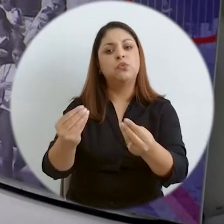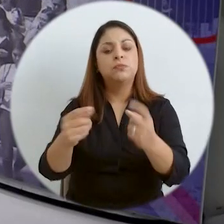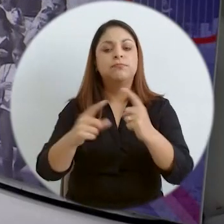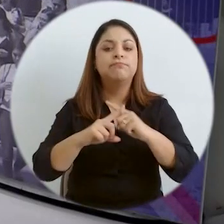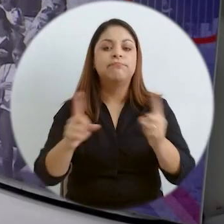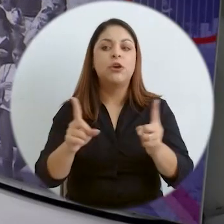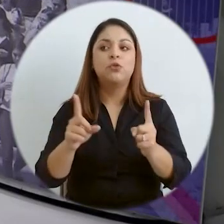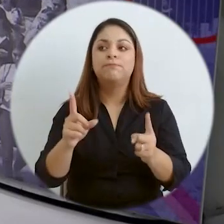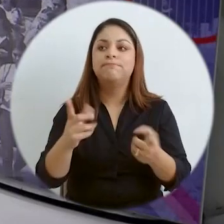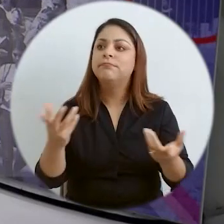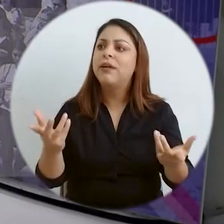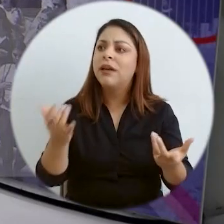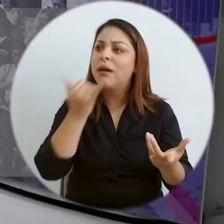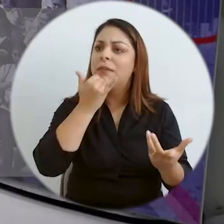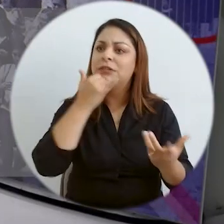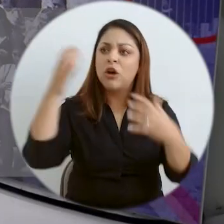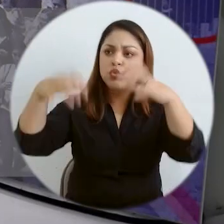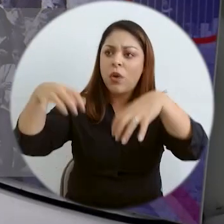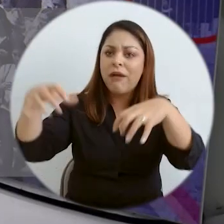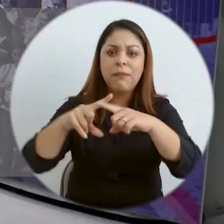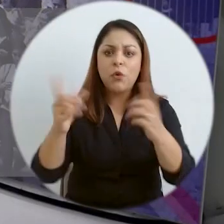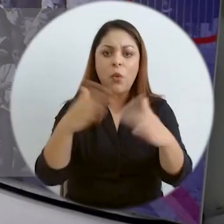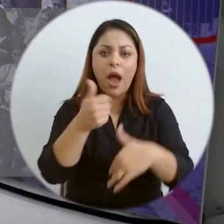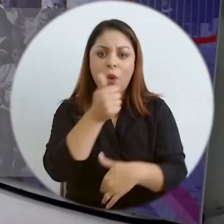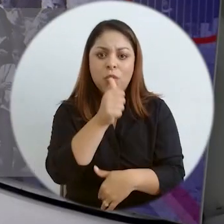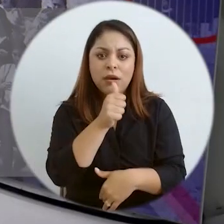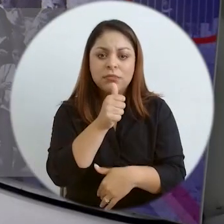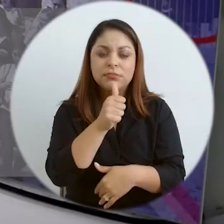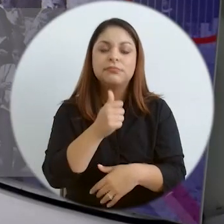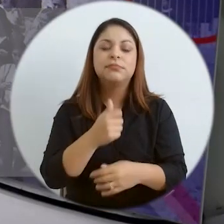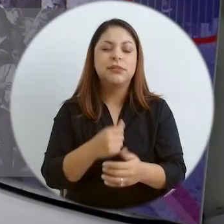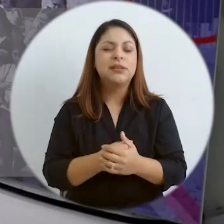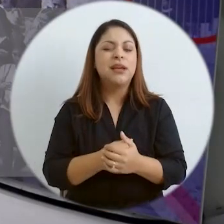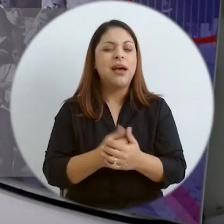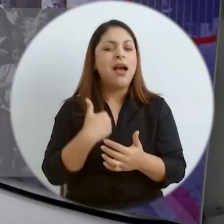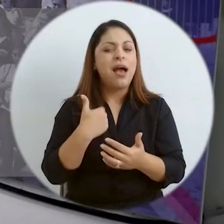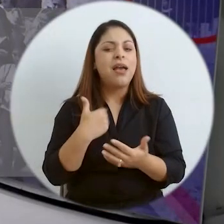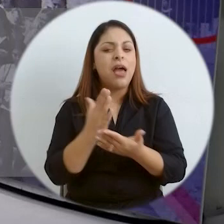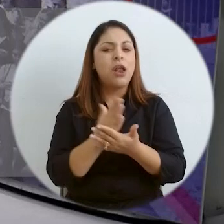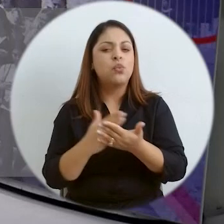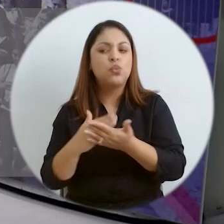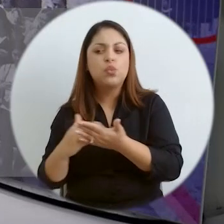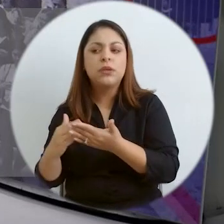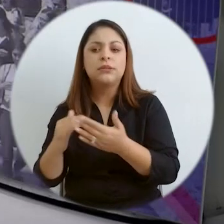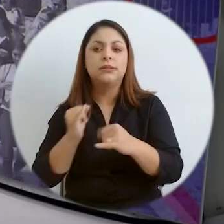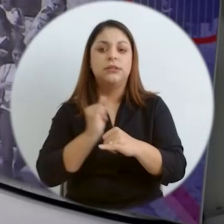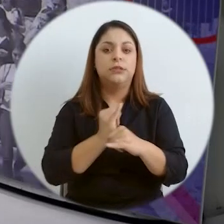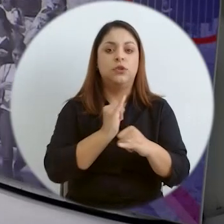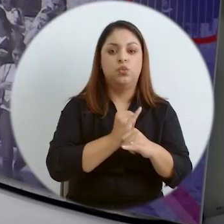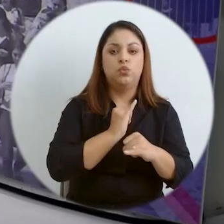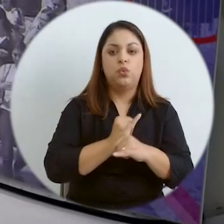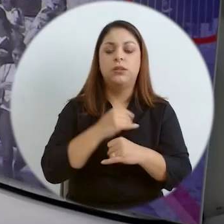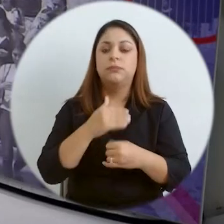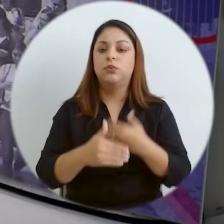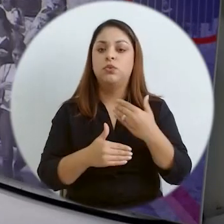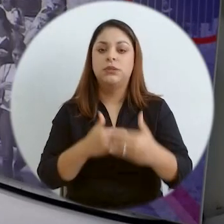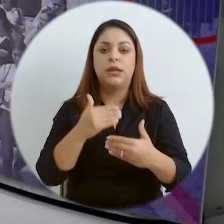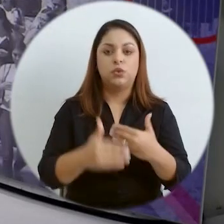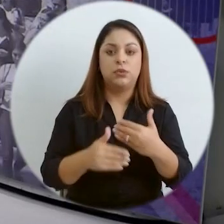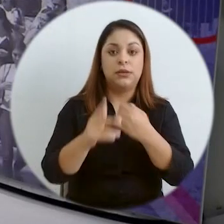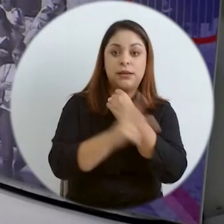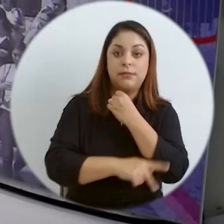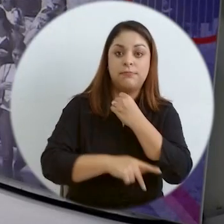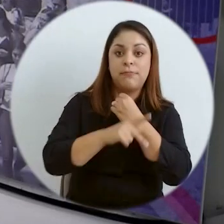terminan teniendo agua. Entonces, yo creo que sí hay ciertas instituciones o ciertos procesos en nuestro